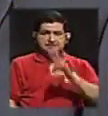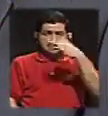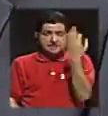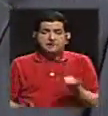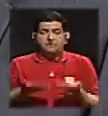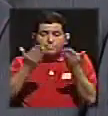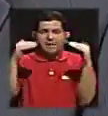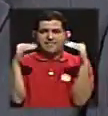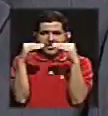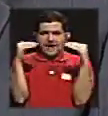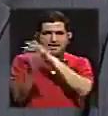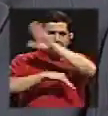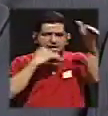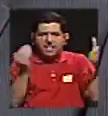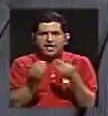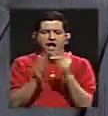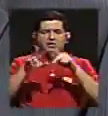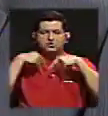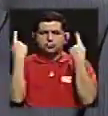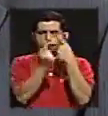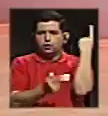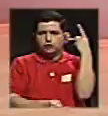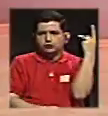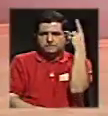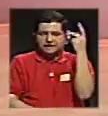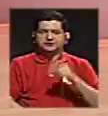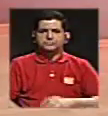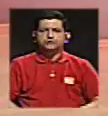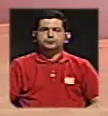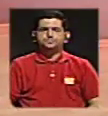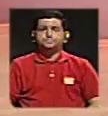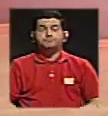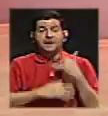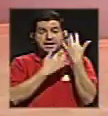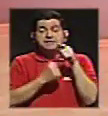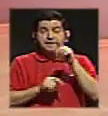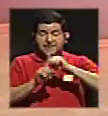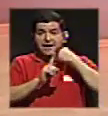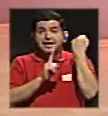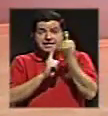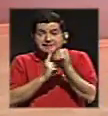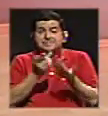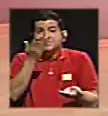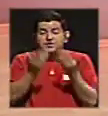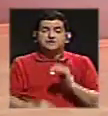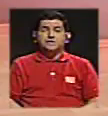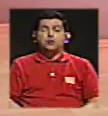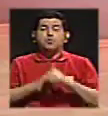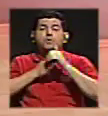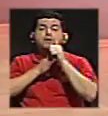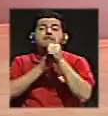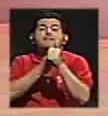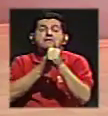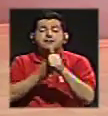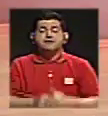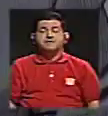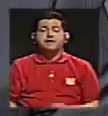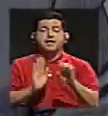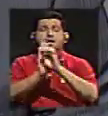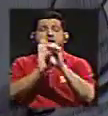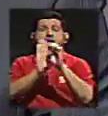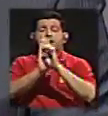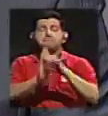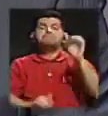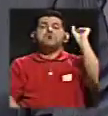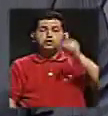dar equidad a todos los partidos políticos e y Esperamos que eso sea como una un piloto y una demostración